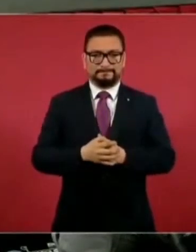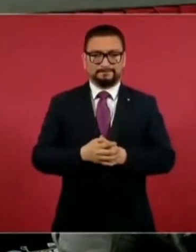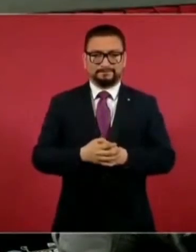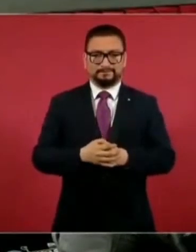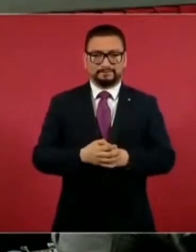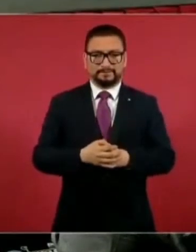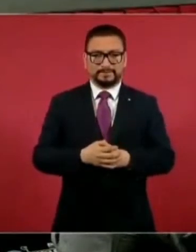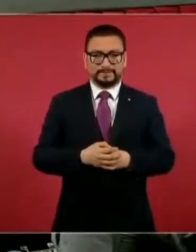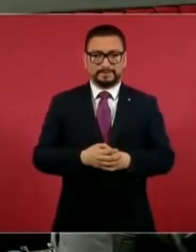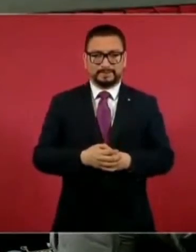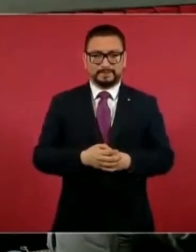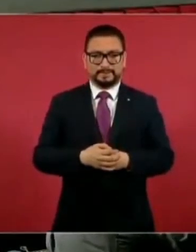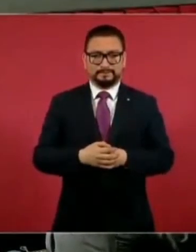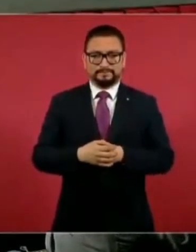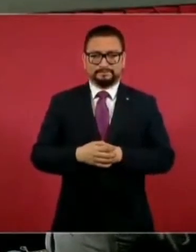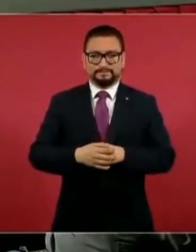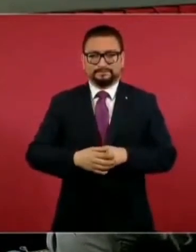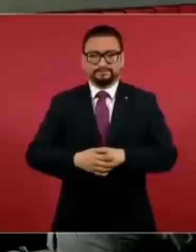presidente.